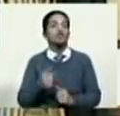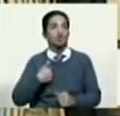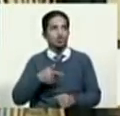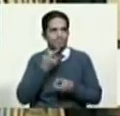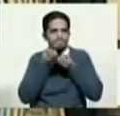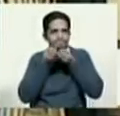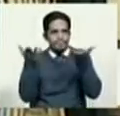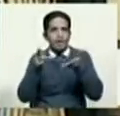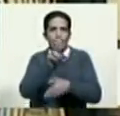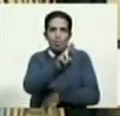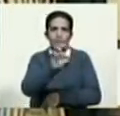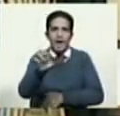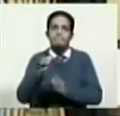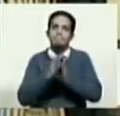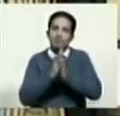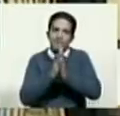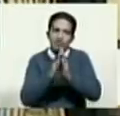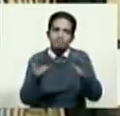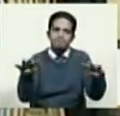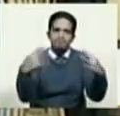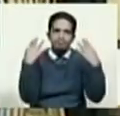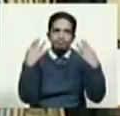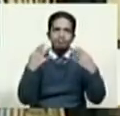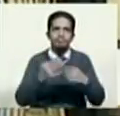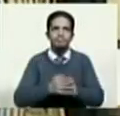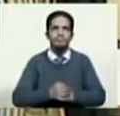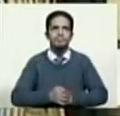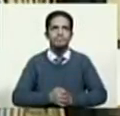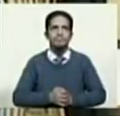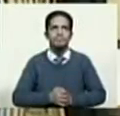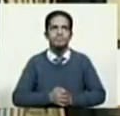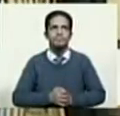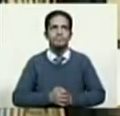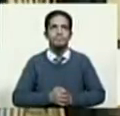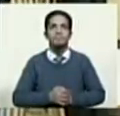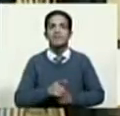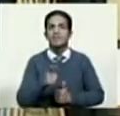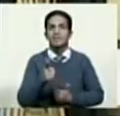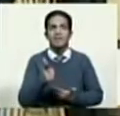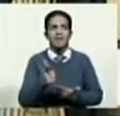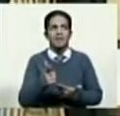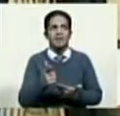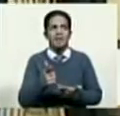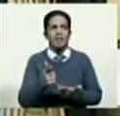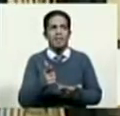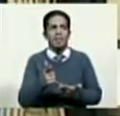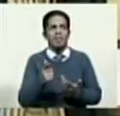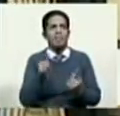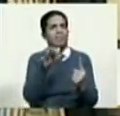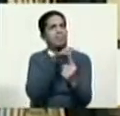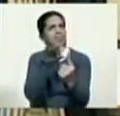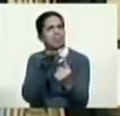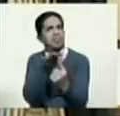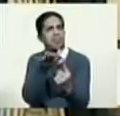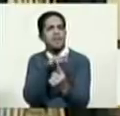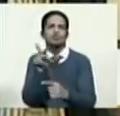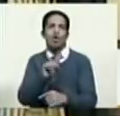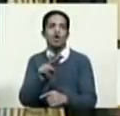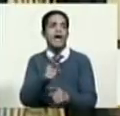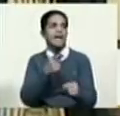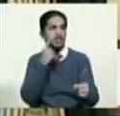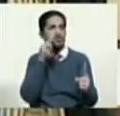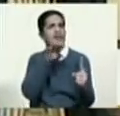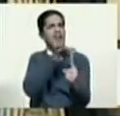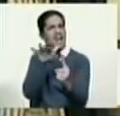Que escuchen la verdad de Venezuela y que dejen de sus posiciones ideologizantes. han ideologizado